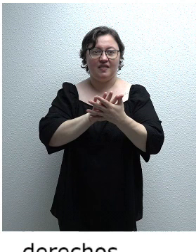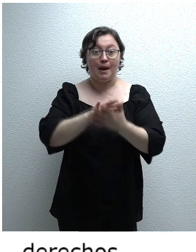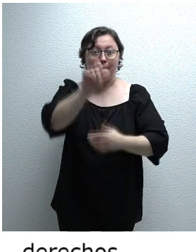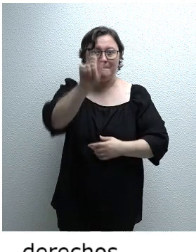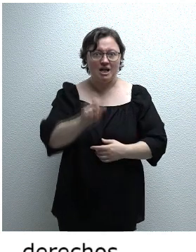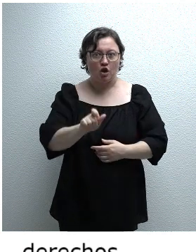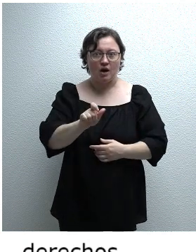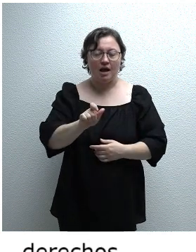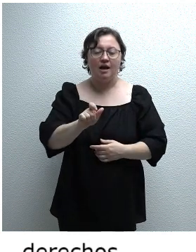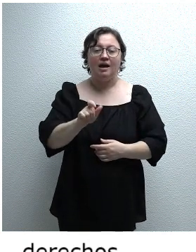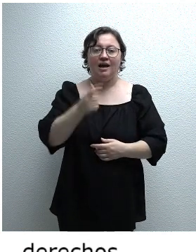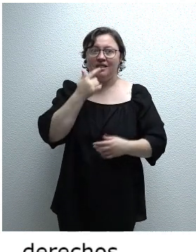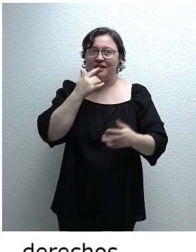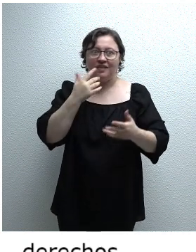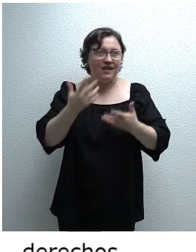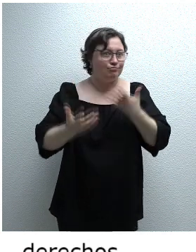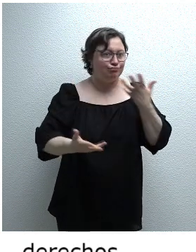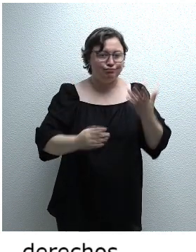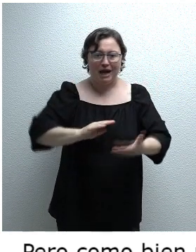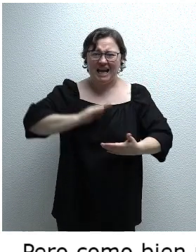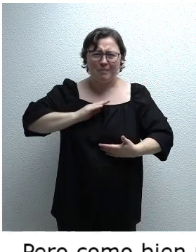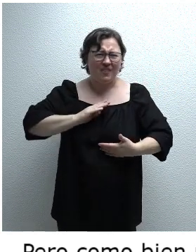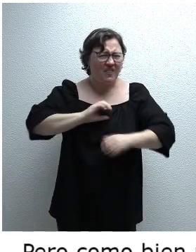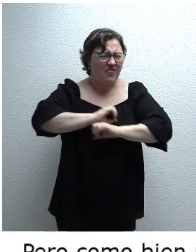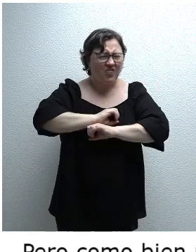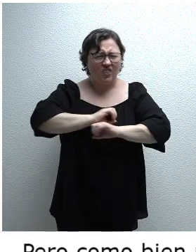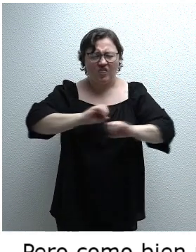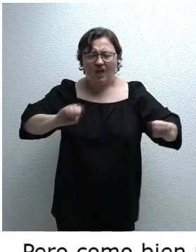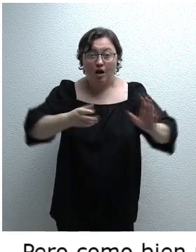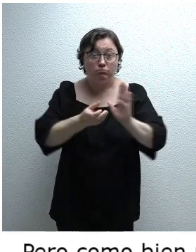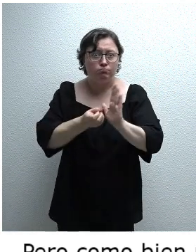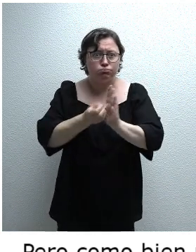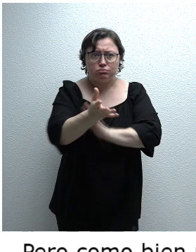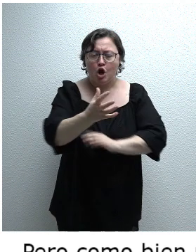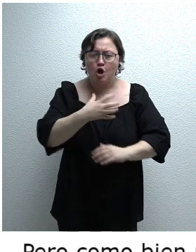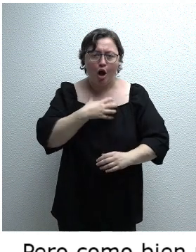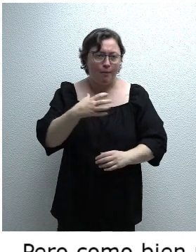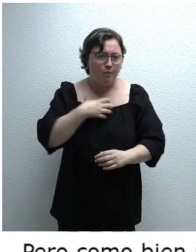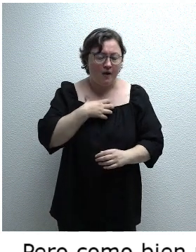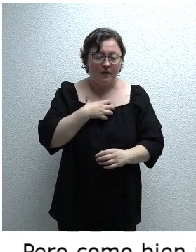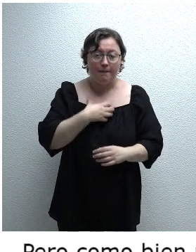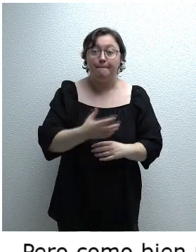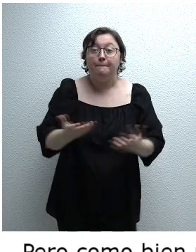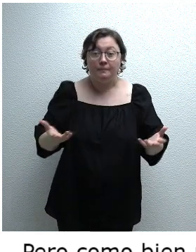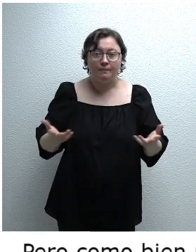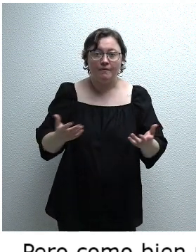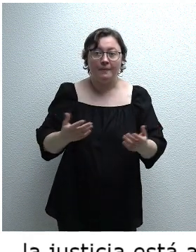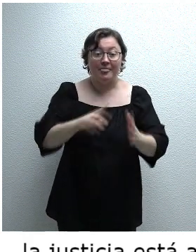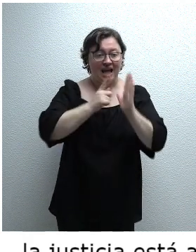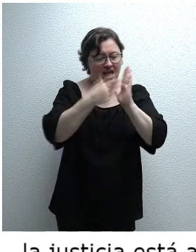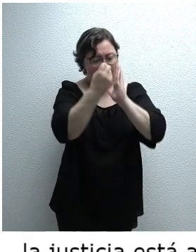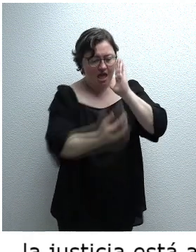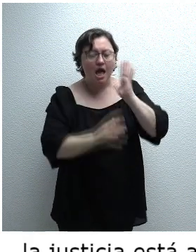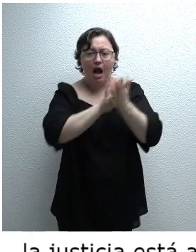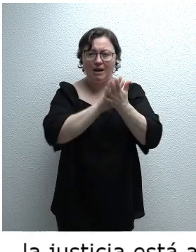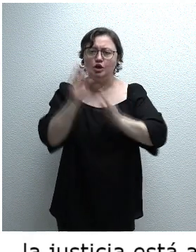la justicia está absolutamente imposibilitada de poder expresar esa voluntad? Bueno, pues la ley también lo